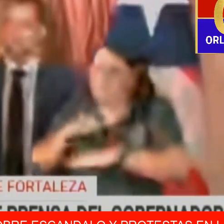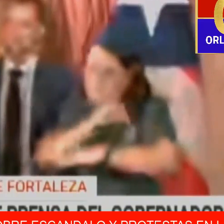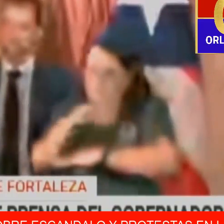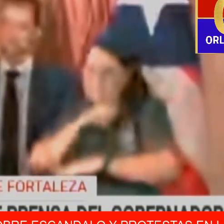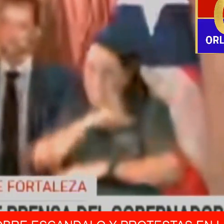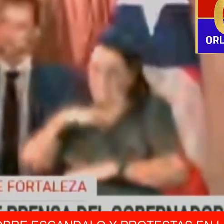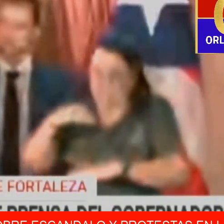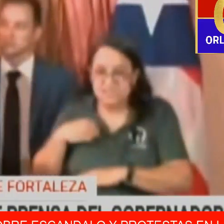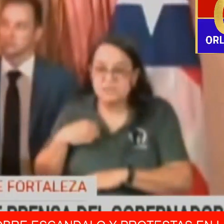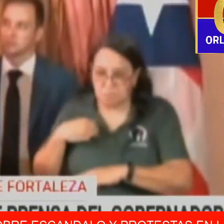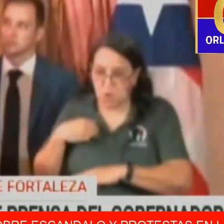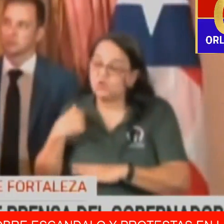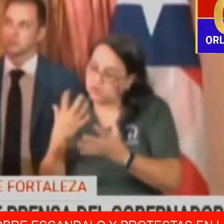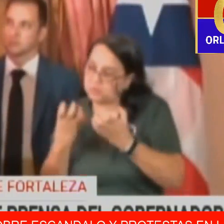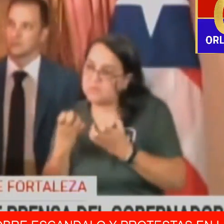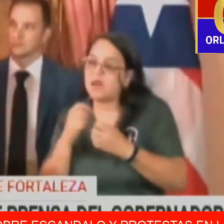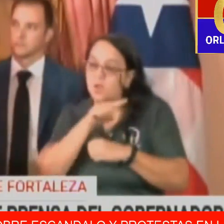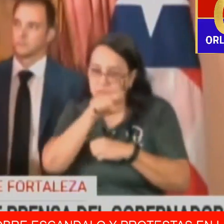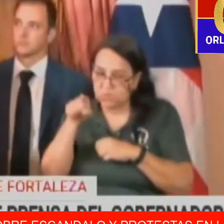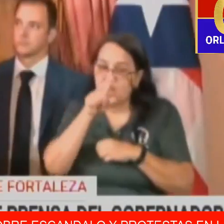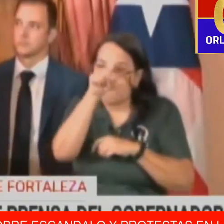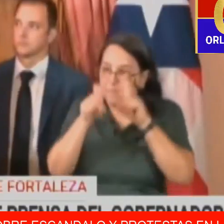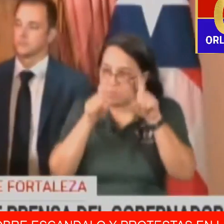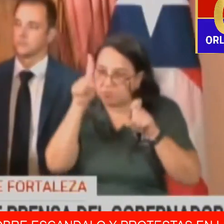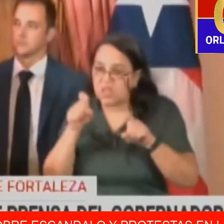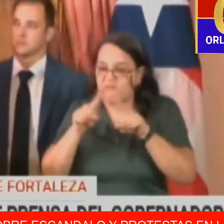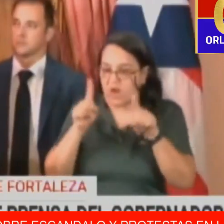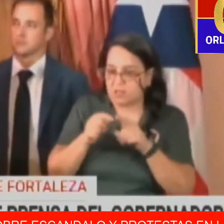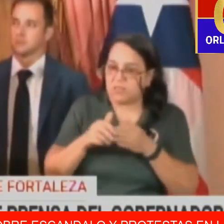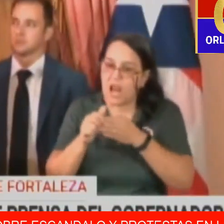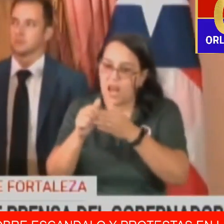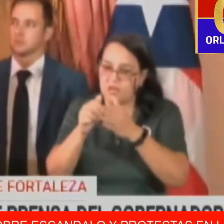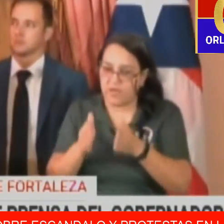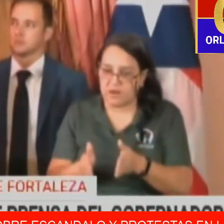Rico. Yo quisiera que ustedes le pregunten a distintos líderes